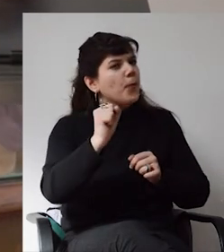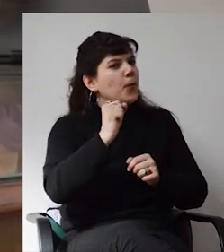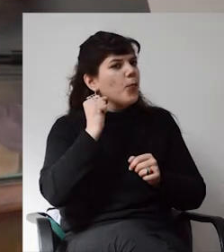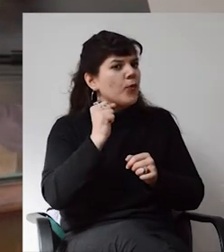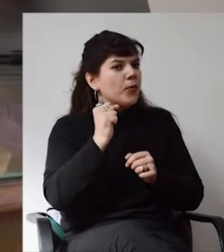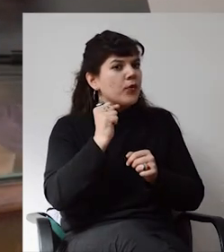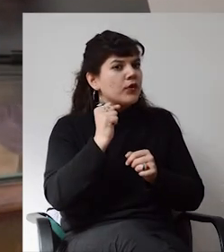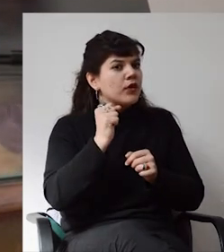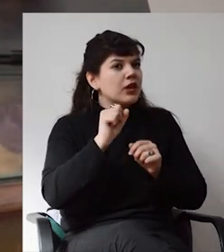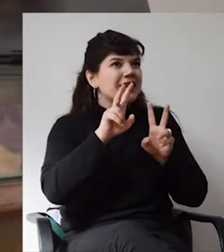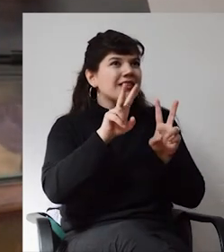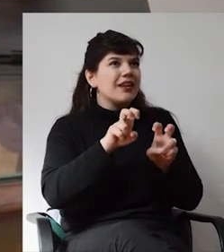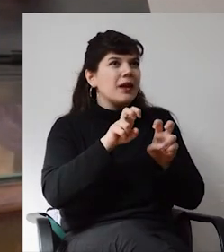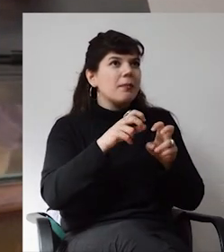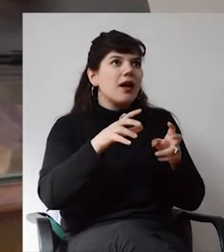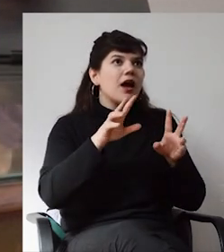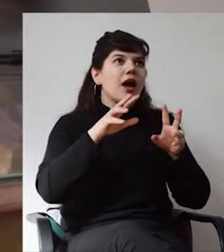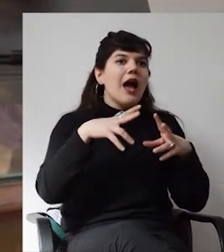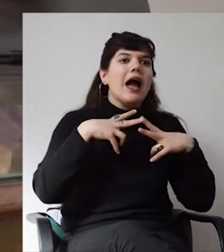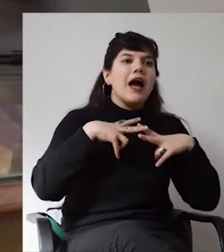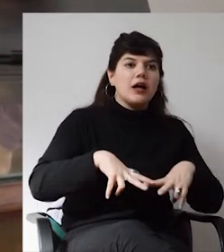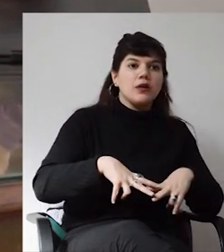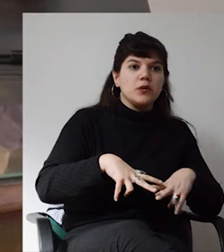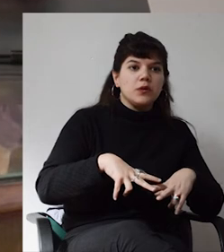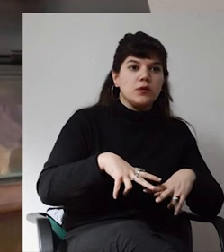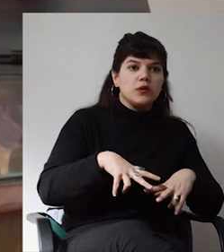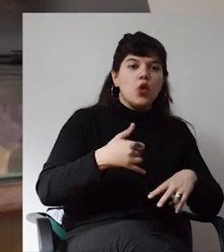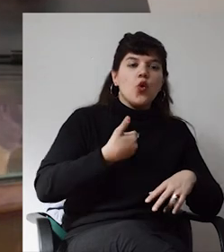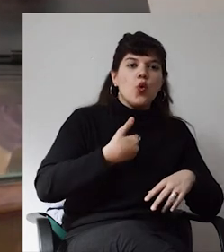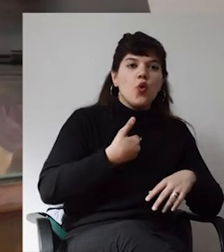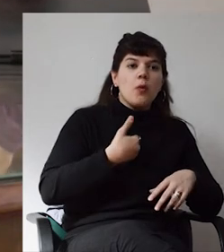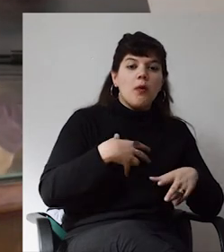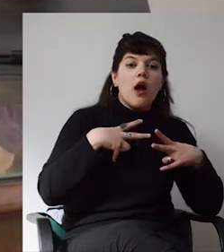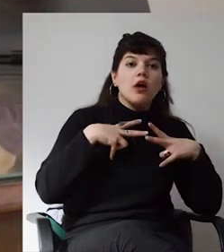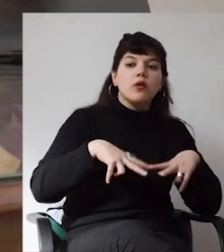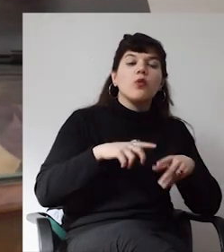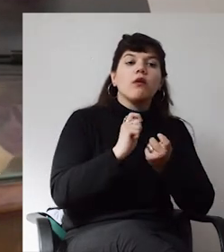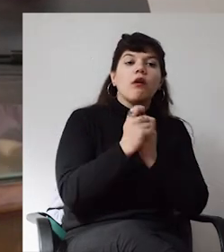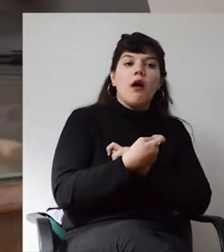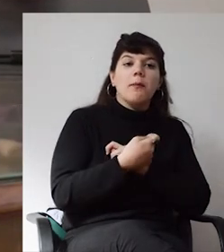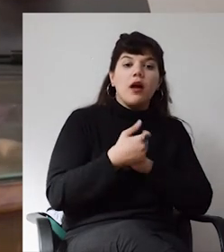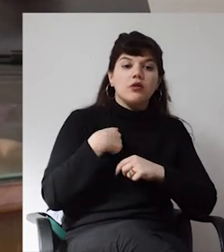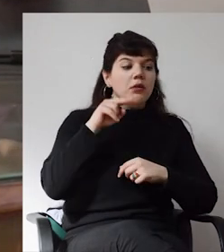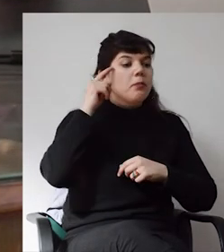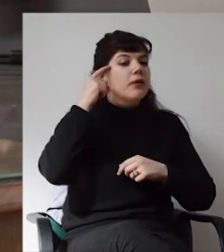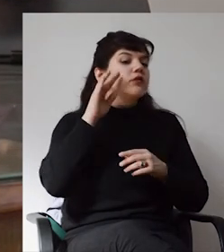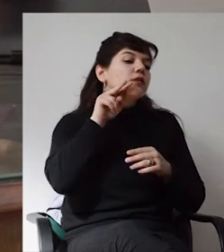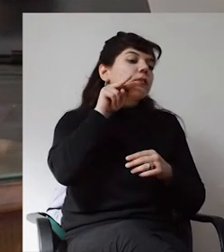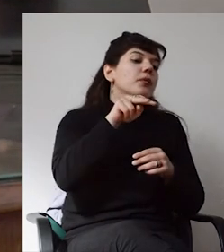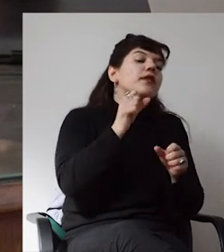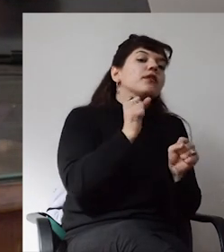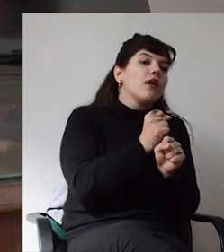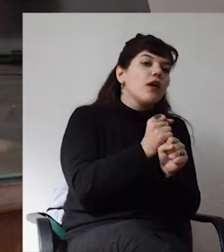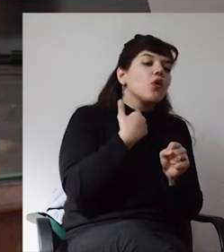también en lo que tiene que ver con un tema actitudinal, ¿no? ¿Cómo cambiamos la actitud que tenemos hacia